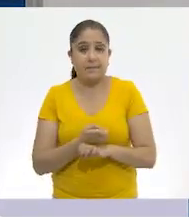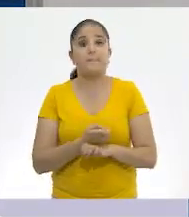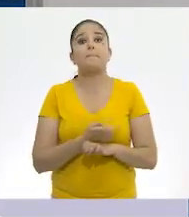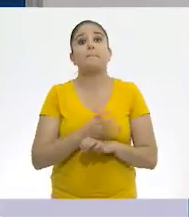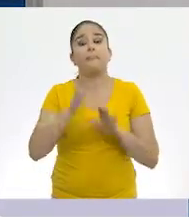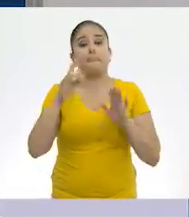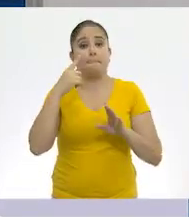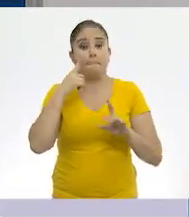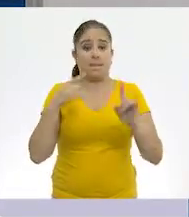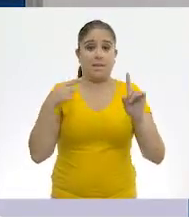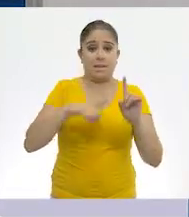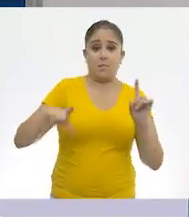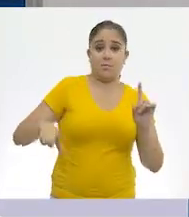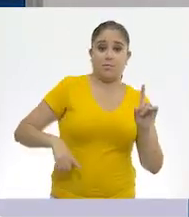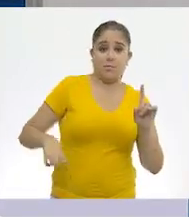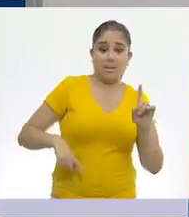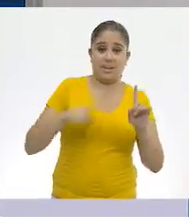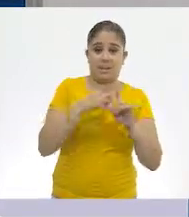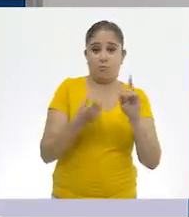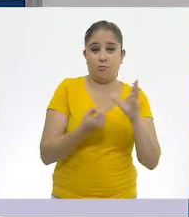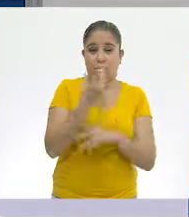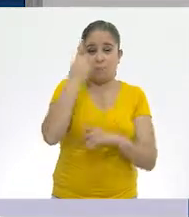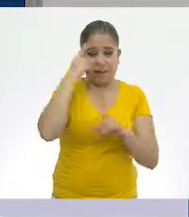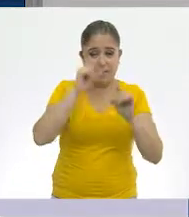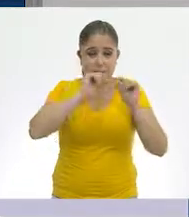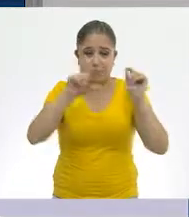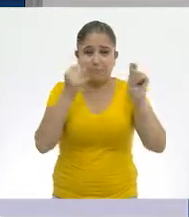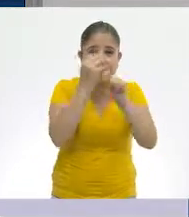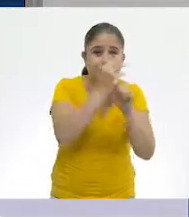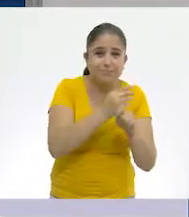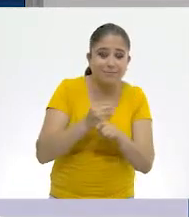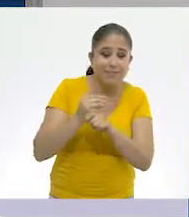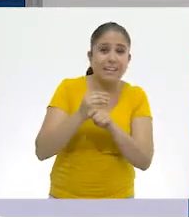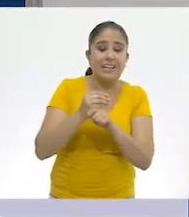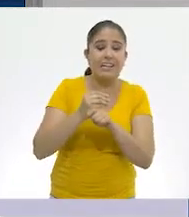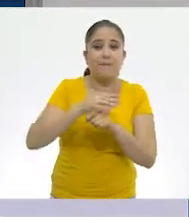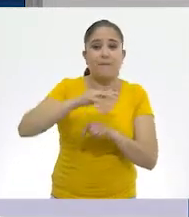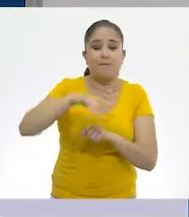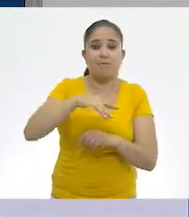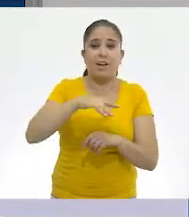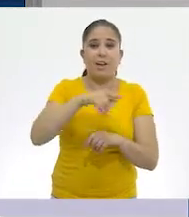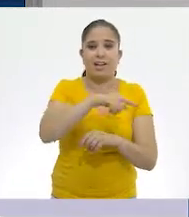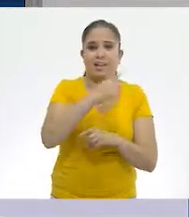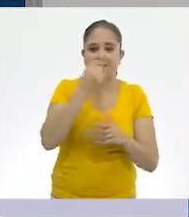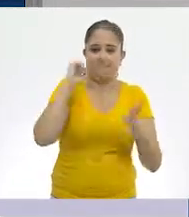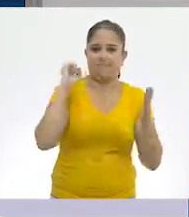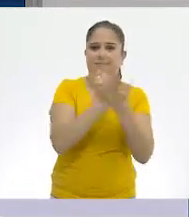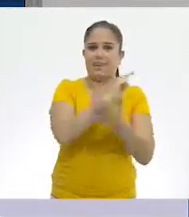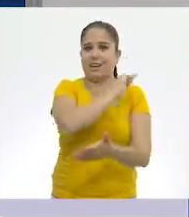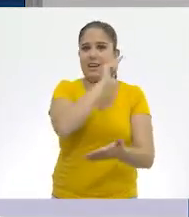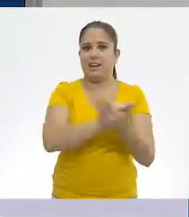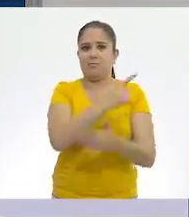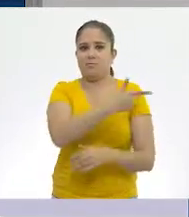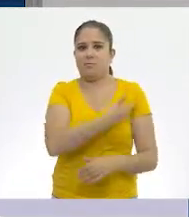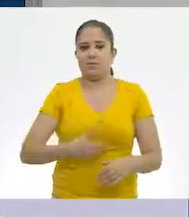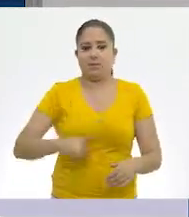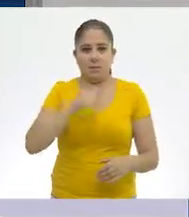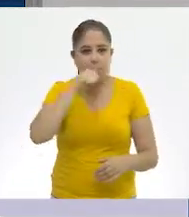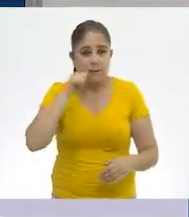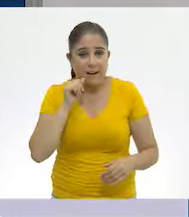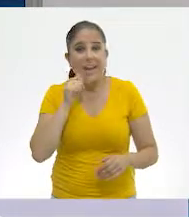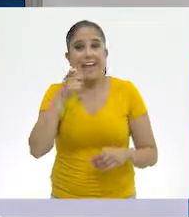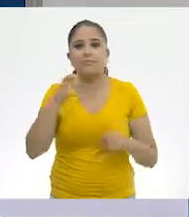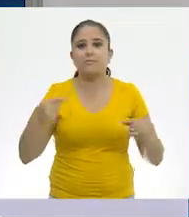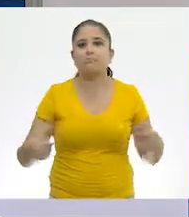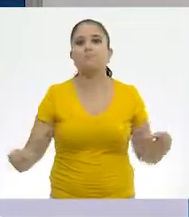lado, los gobiernos de la República restaurada buscaron que el pueblo los reconociera como autoridades legítimas, y en ese proceso se enfrentaron